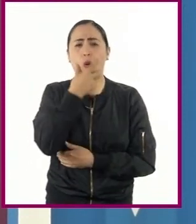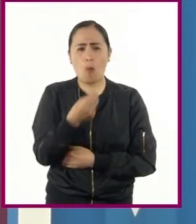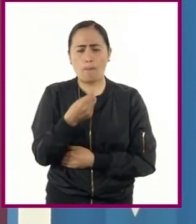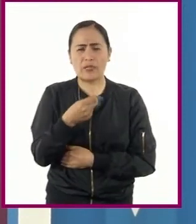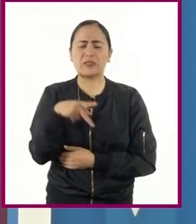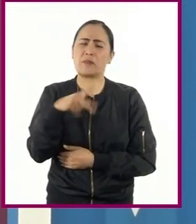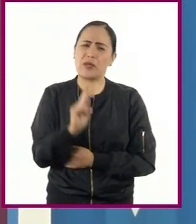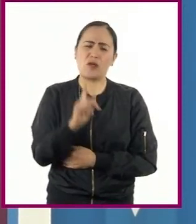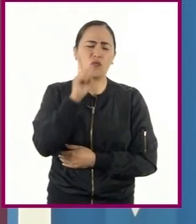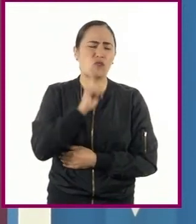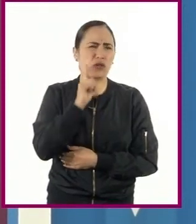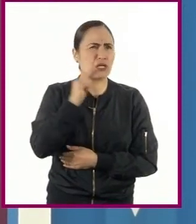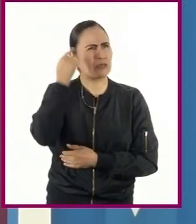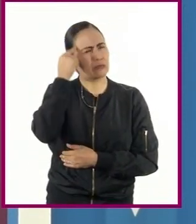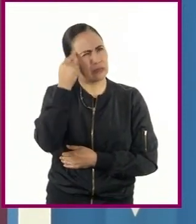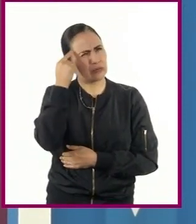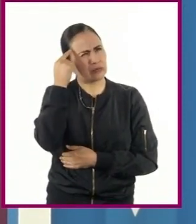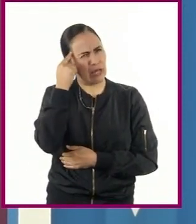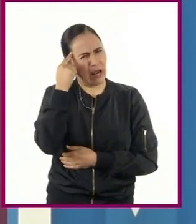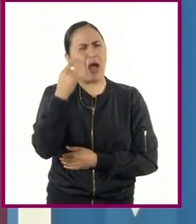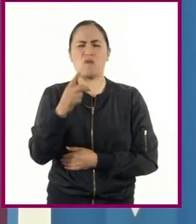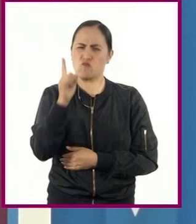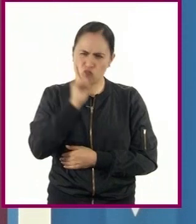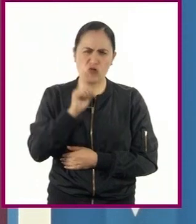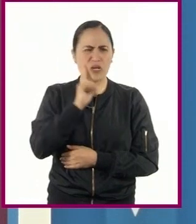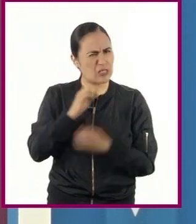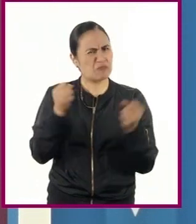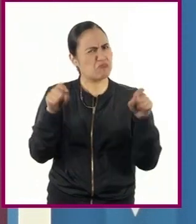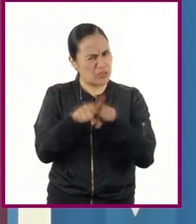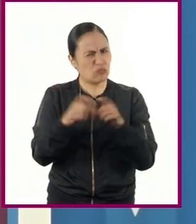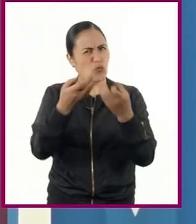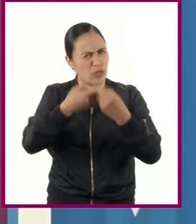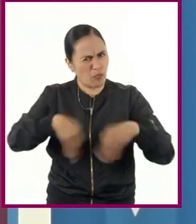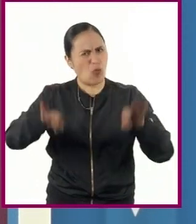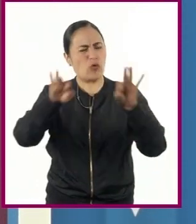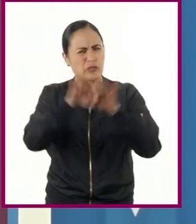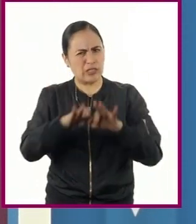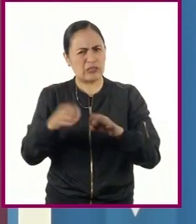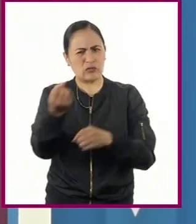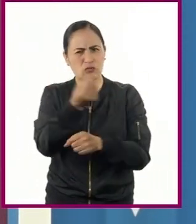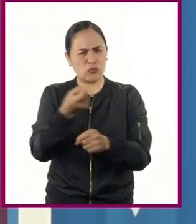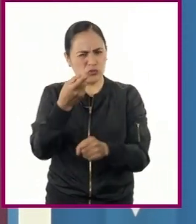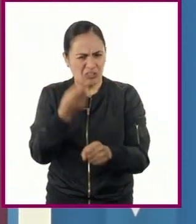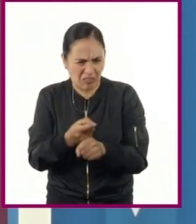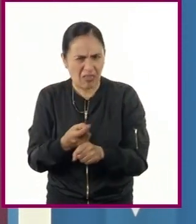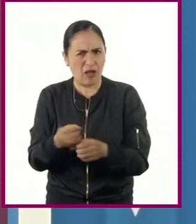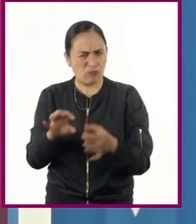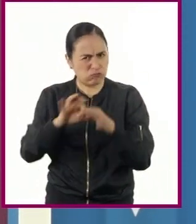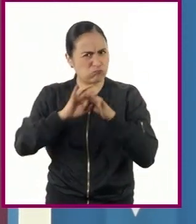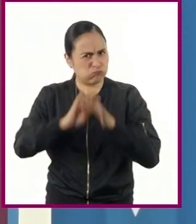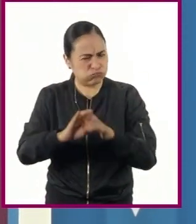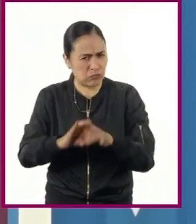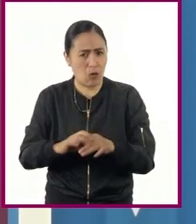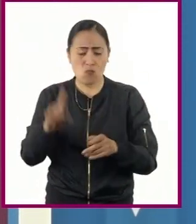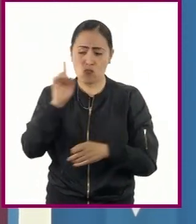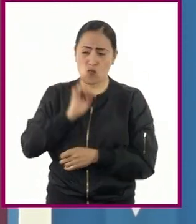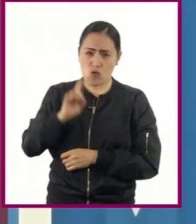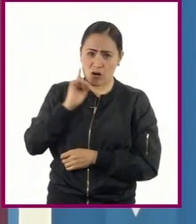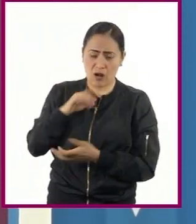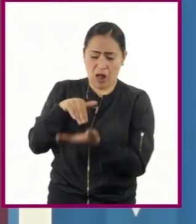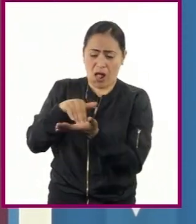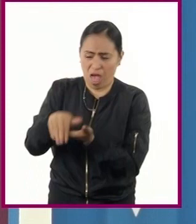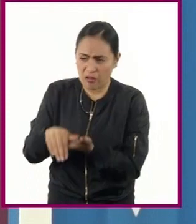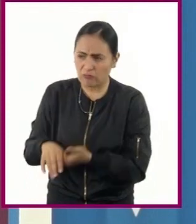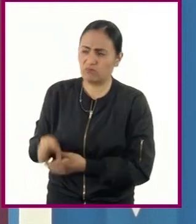mayor conciencia de su importancia en la sociedad y muchas de ellas no permitieron este desplazamiento y lucharon por conservar